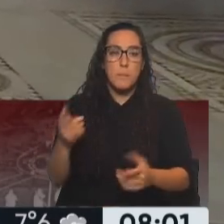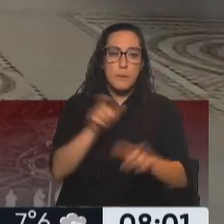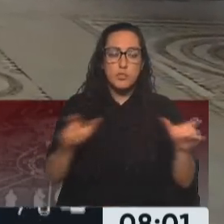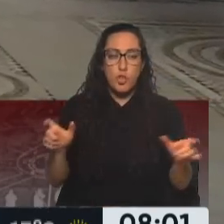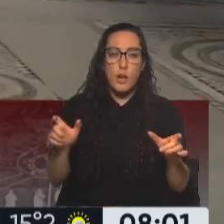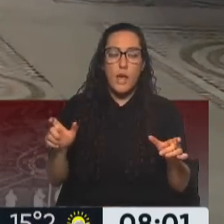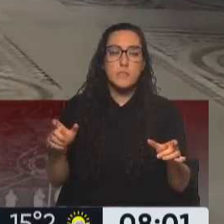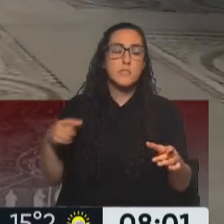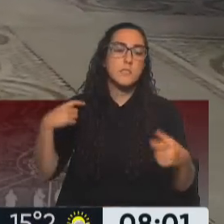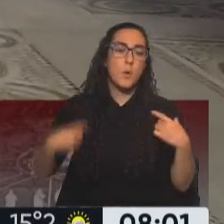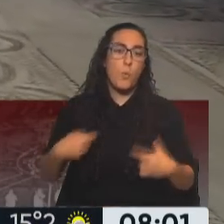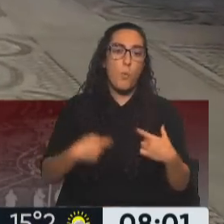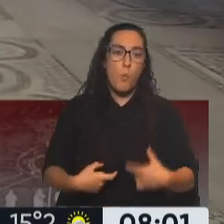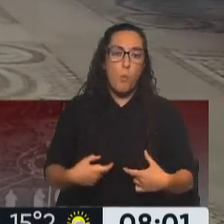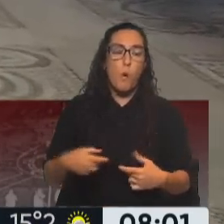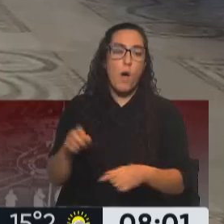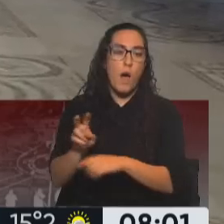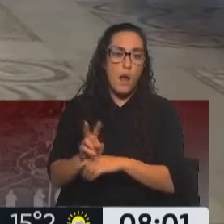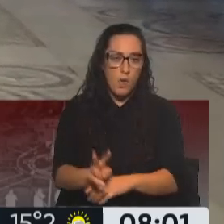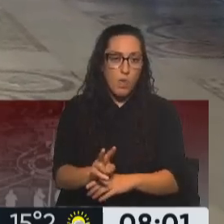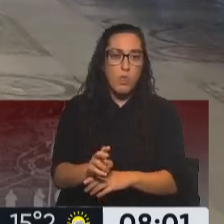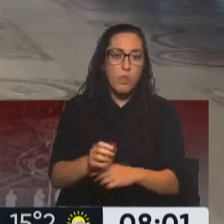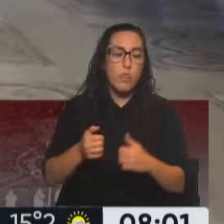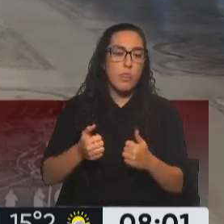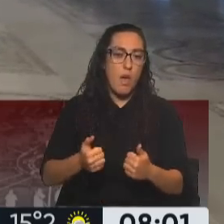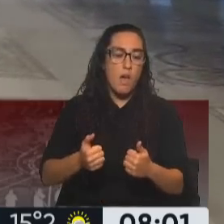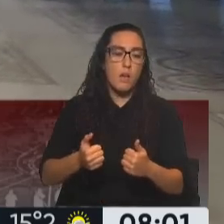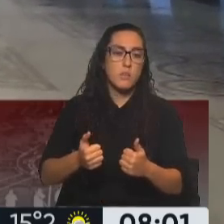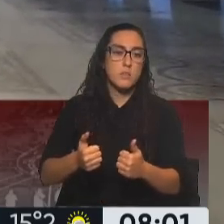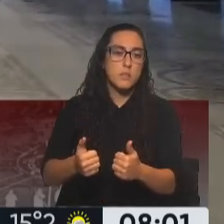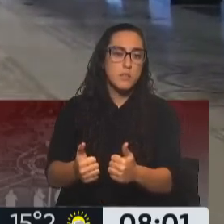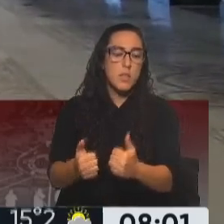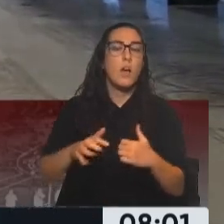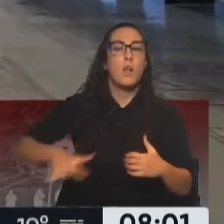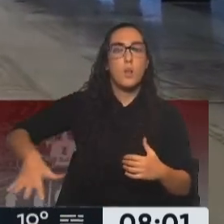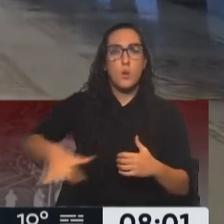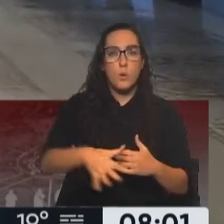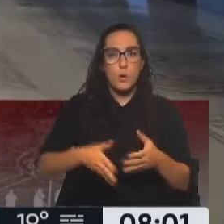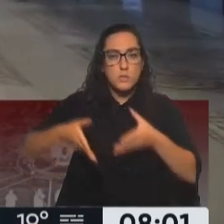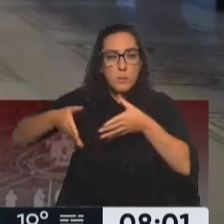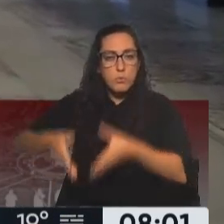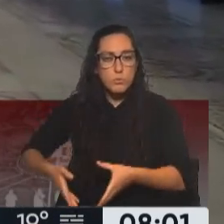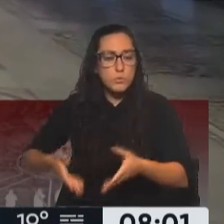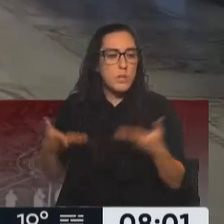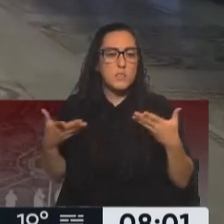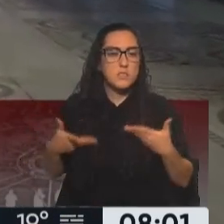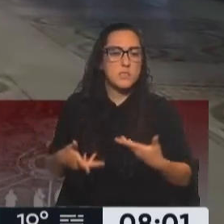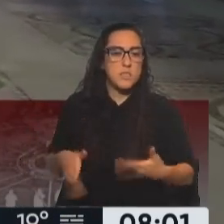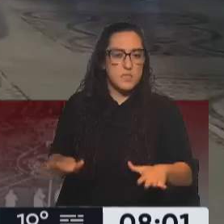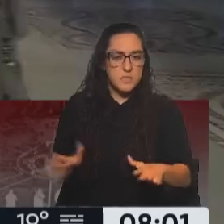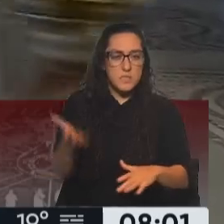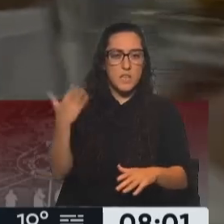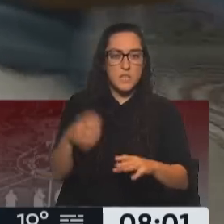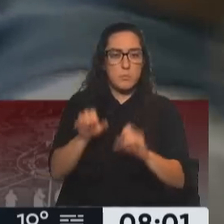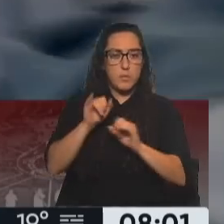Guardia Suiza caminando hacia el lugar donde van a permanecer los restos del Papa, en esa sepultura muy pero muy sencilla a la que hacemos referencia más